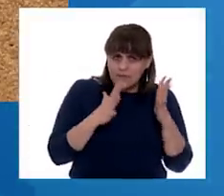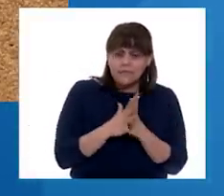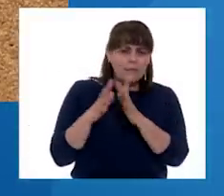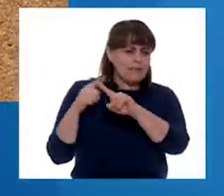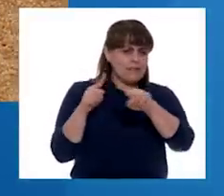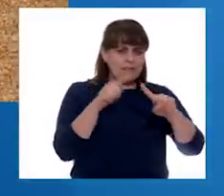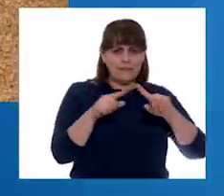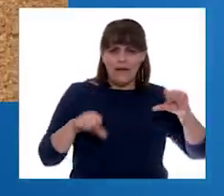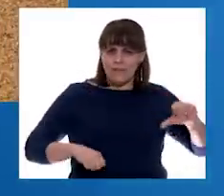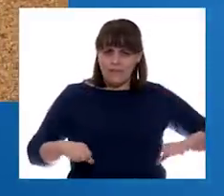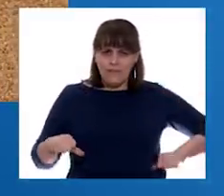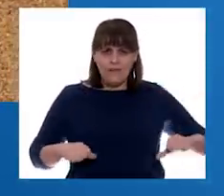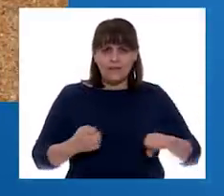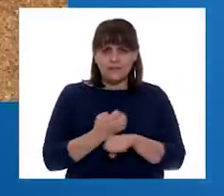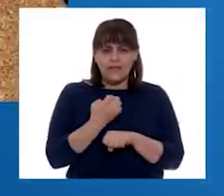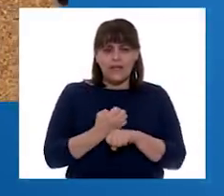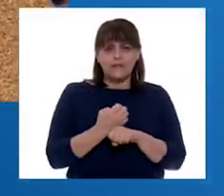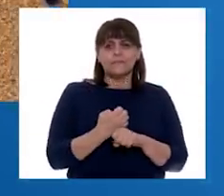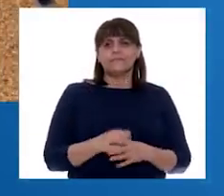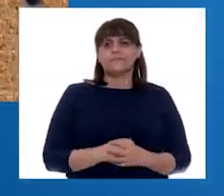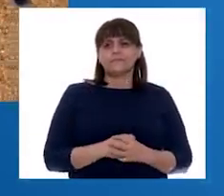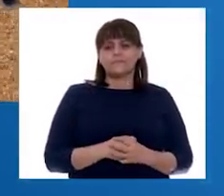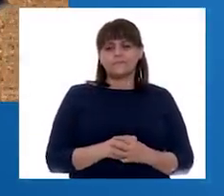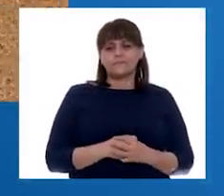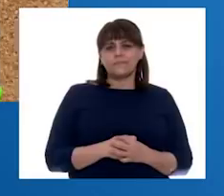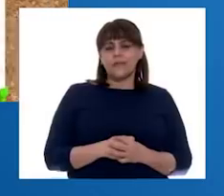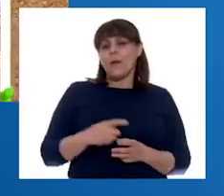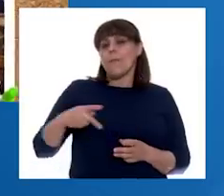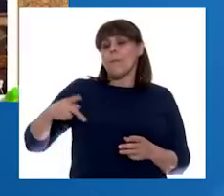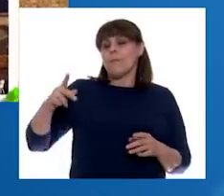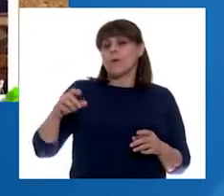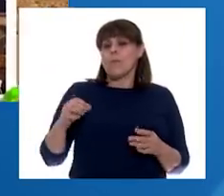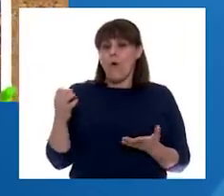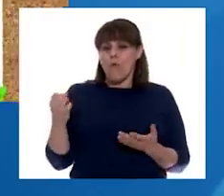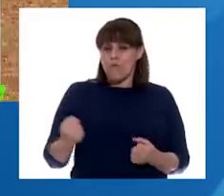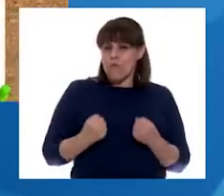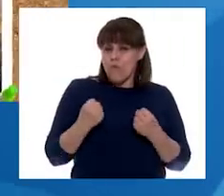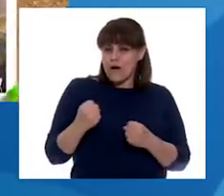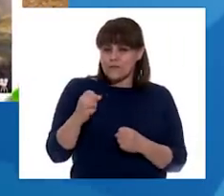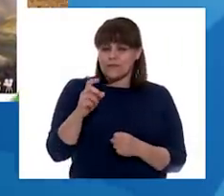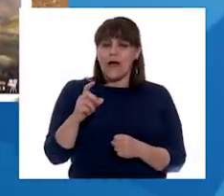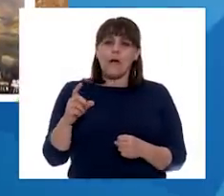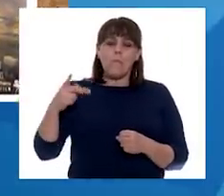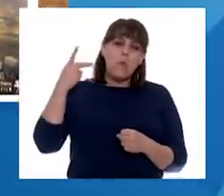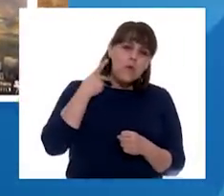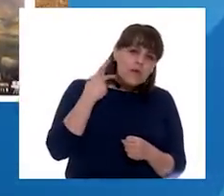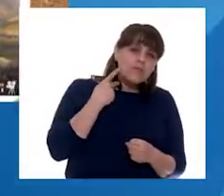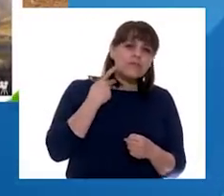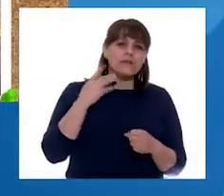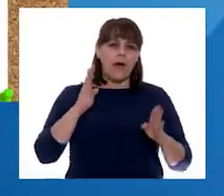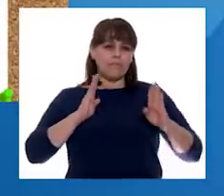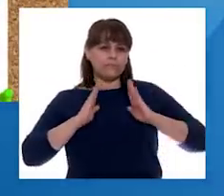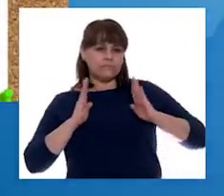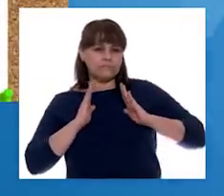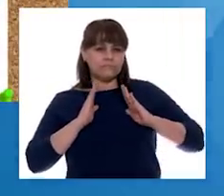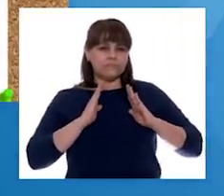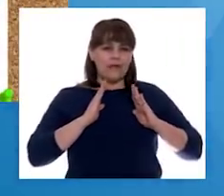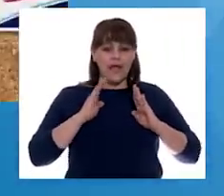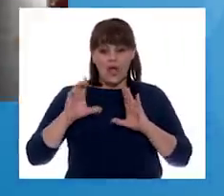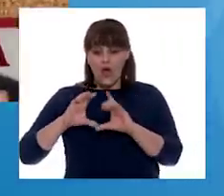Santana, que incrementarán su prestigio, poder político y militar y el control en un Congreso cada vez más